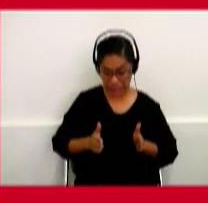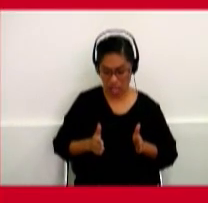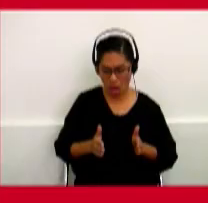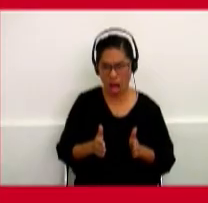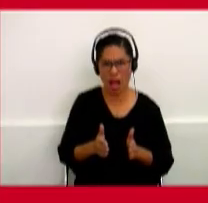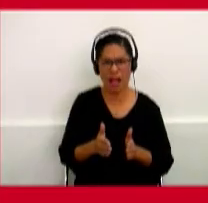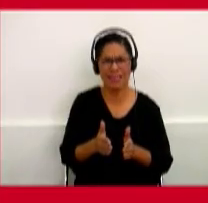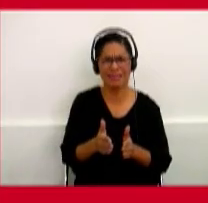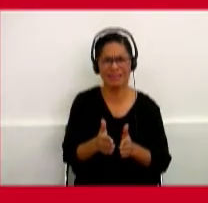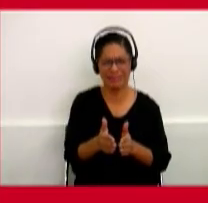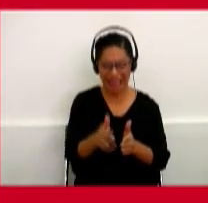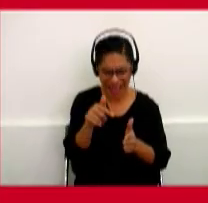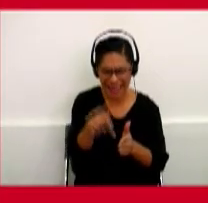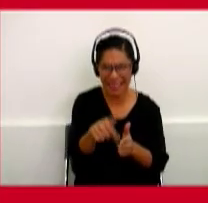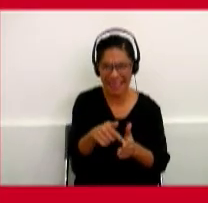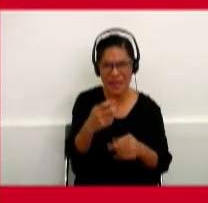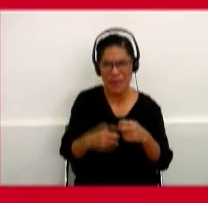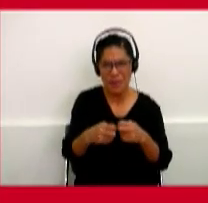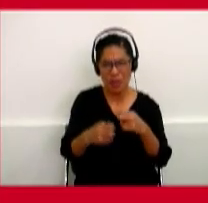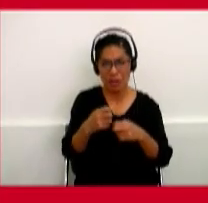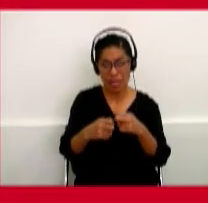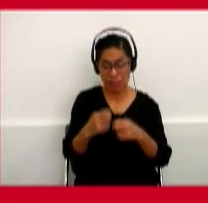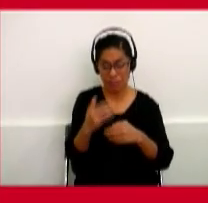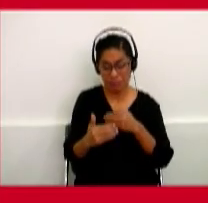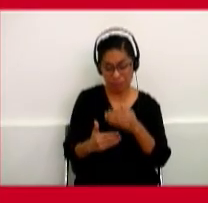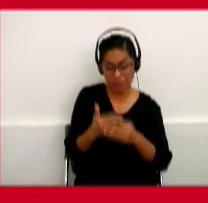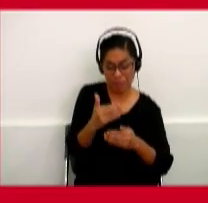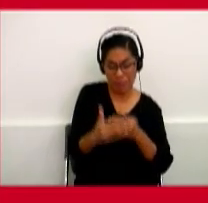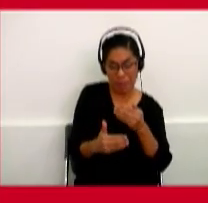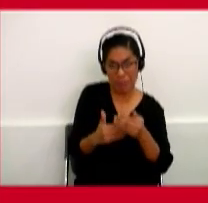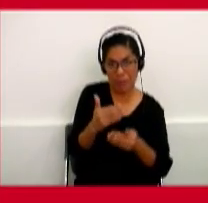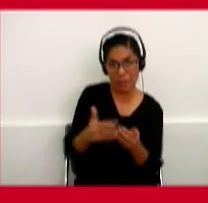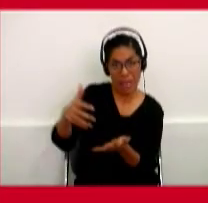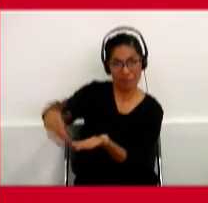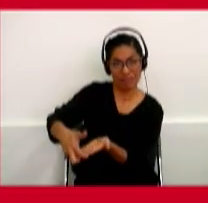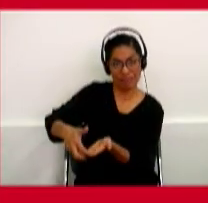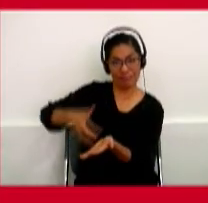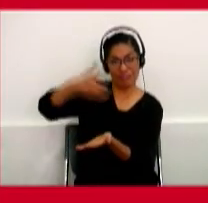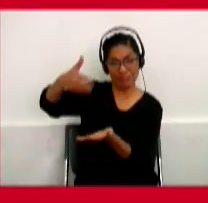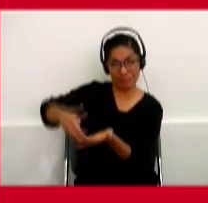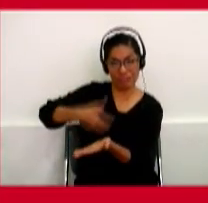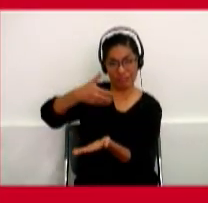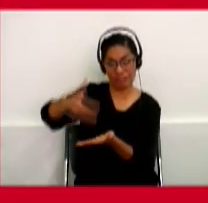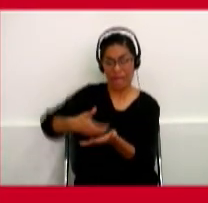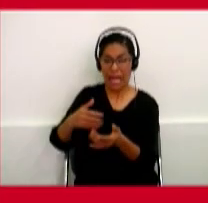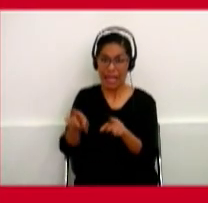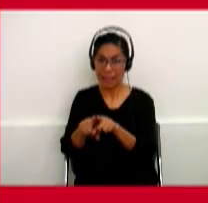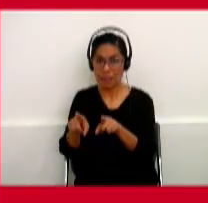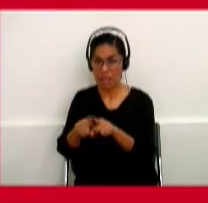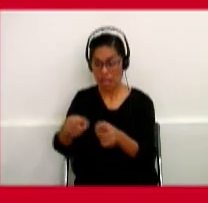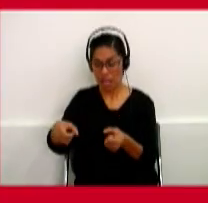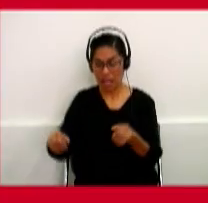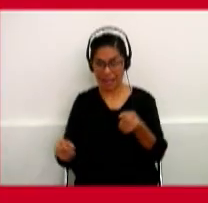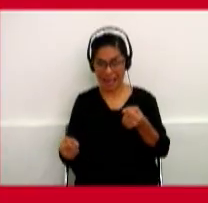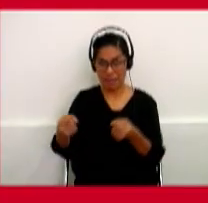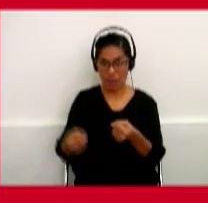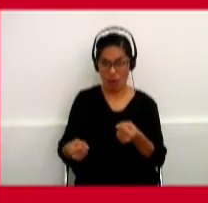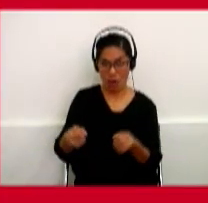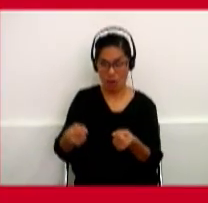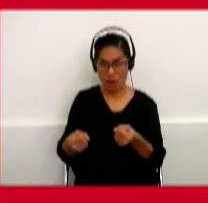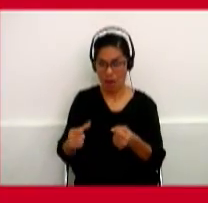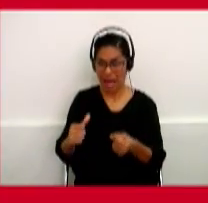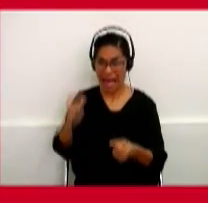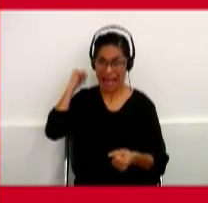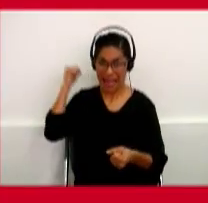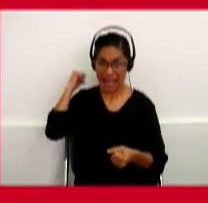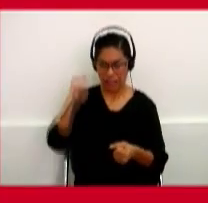estos tiempos de ciclo del excavador, del camión de transporte, podemos darnos una idea de cuánta productividad o throughput